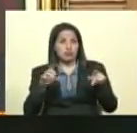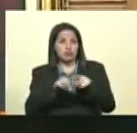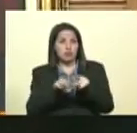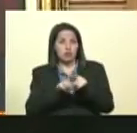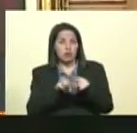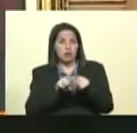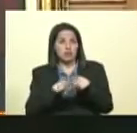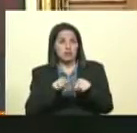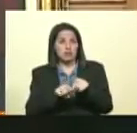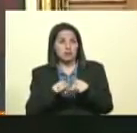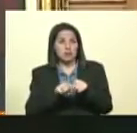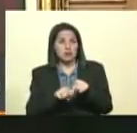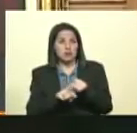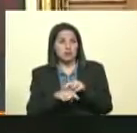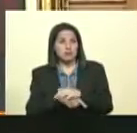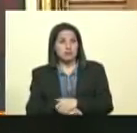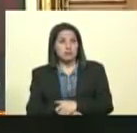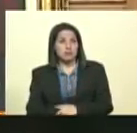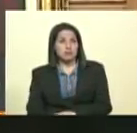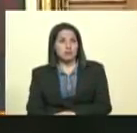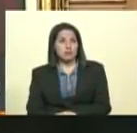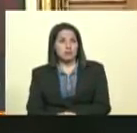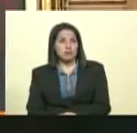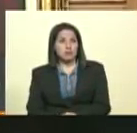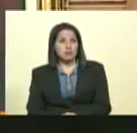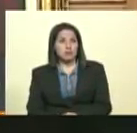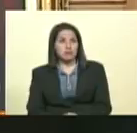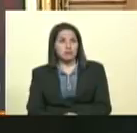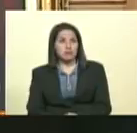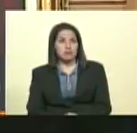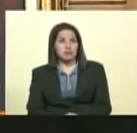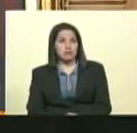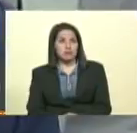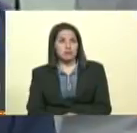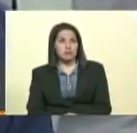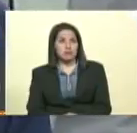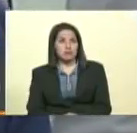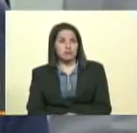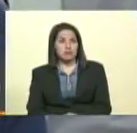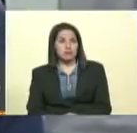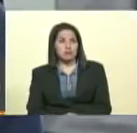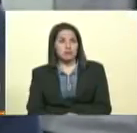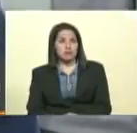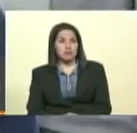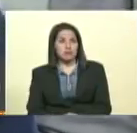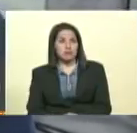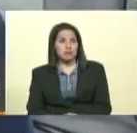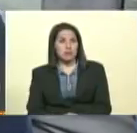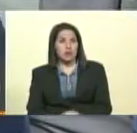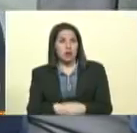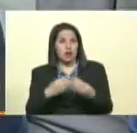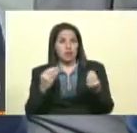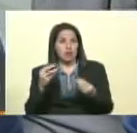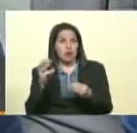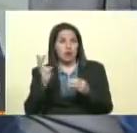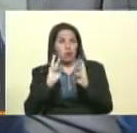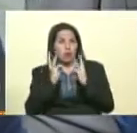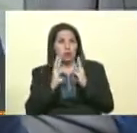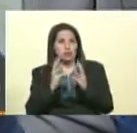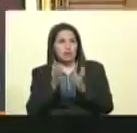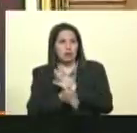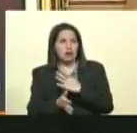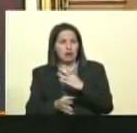por las redes sociales, por el WhatsApp. ¿Ustedes tienen WhatsApp? Sí. WhatsApp es...